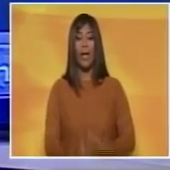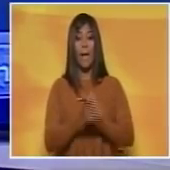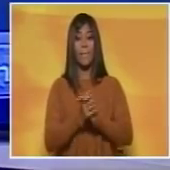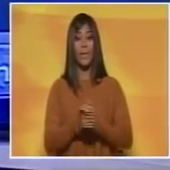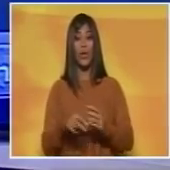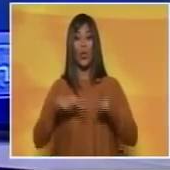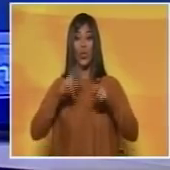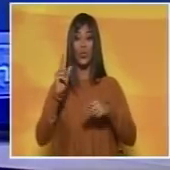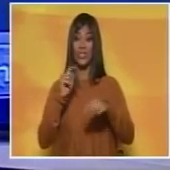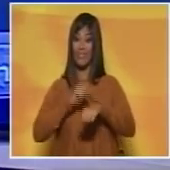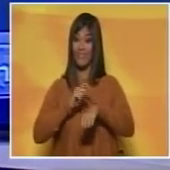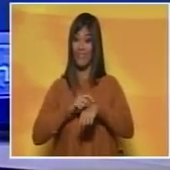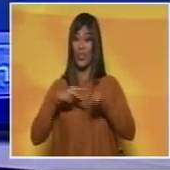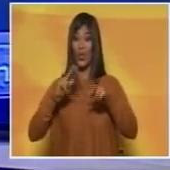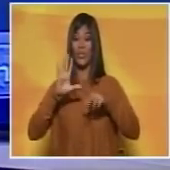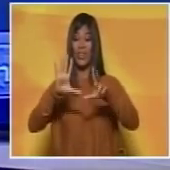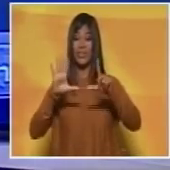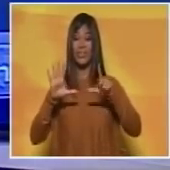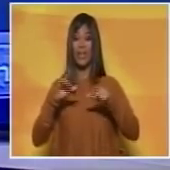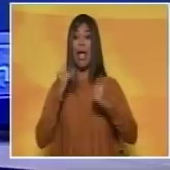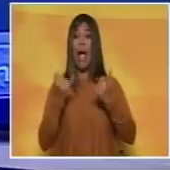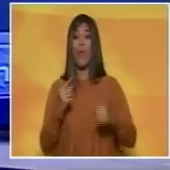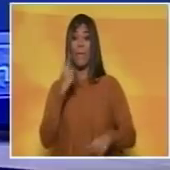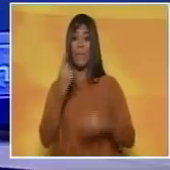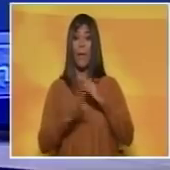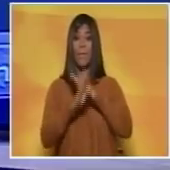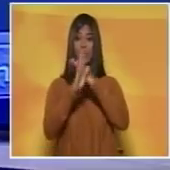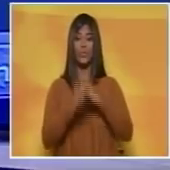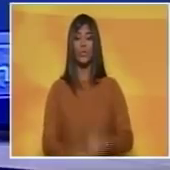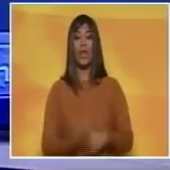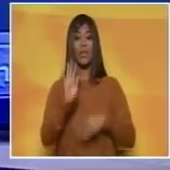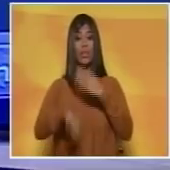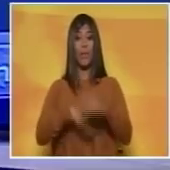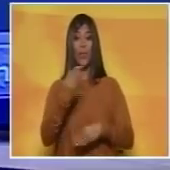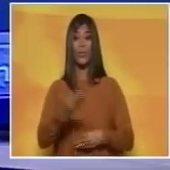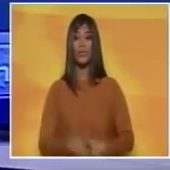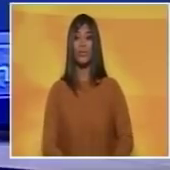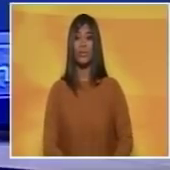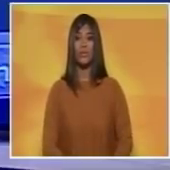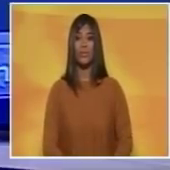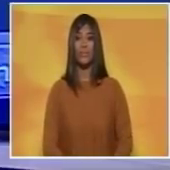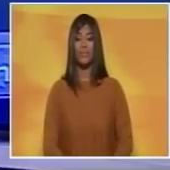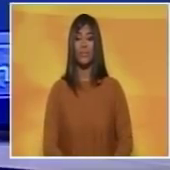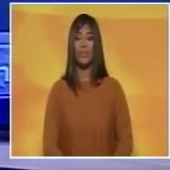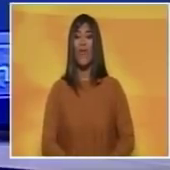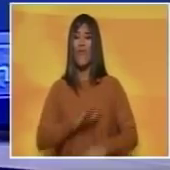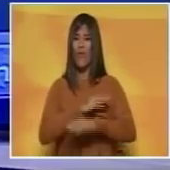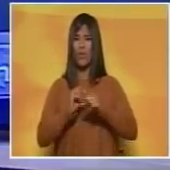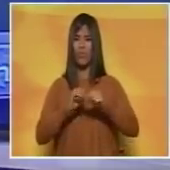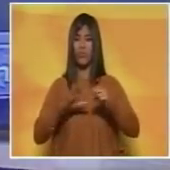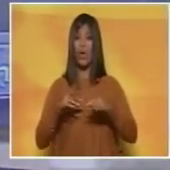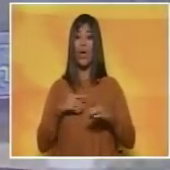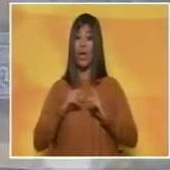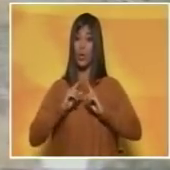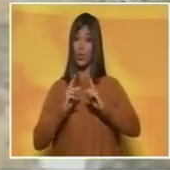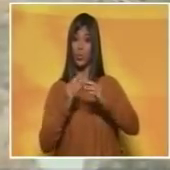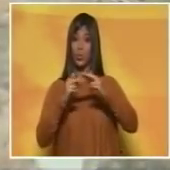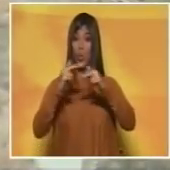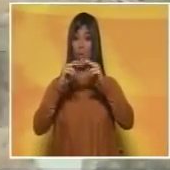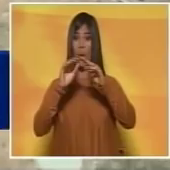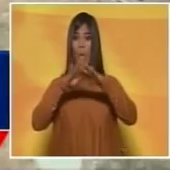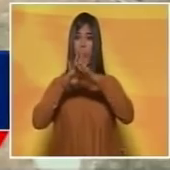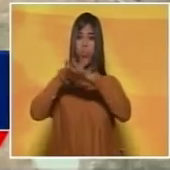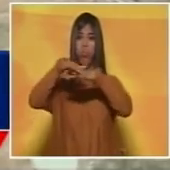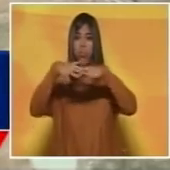Amigos, 12 y 17 minutos del mediodía, momento de hacer nuestra primera pausa. Al regreso. Colapso masivo. Carretera en construcción se